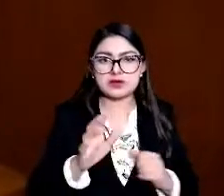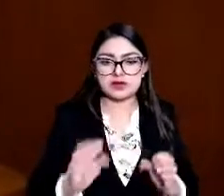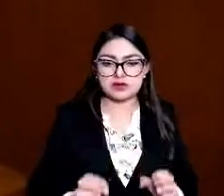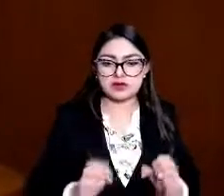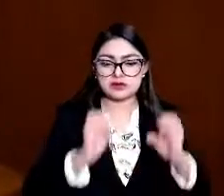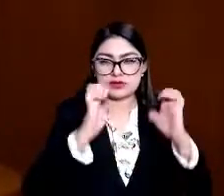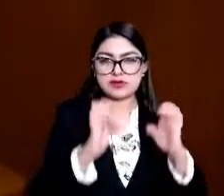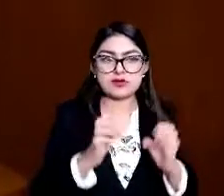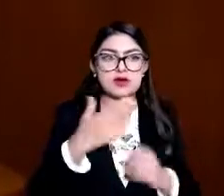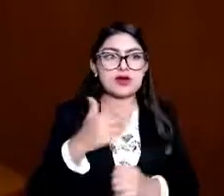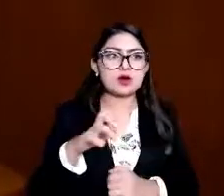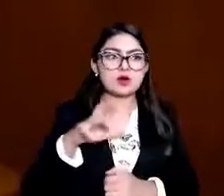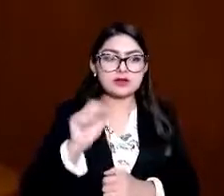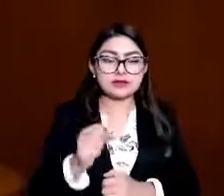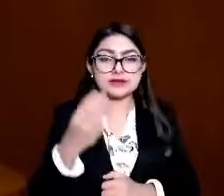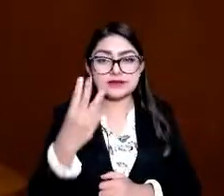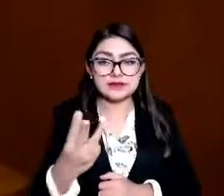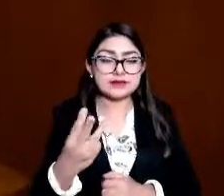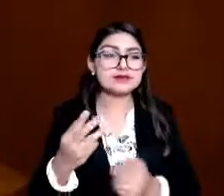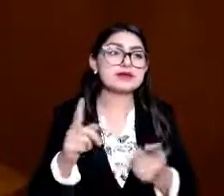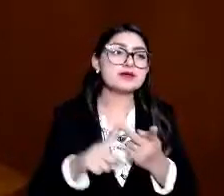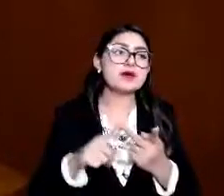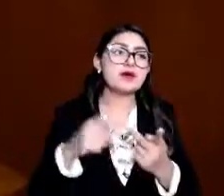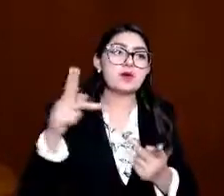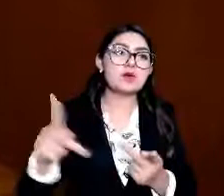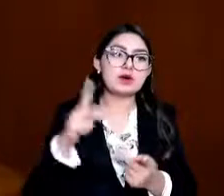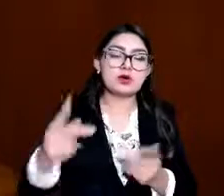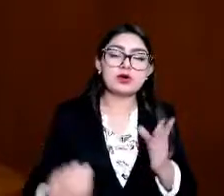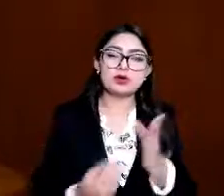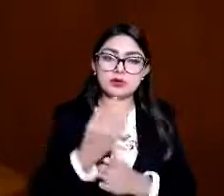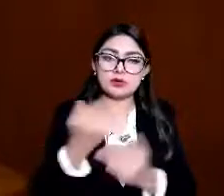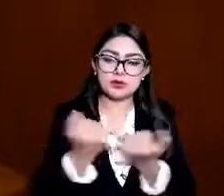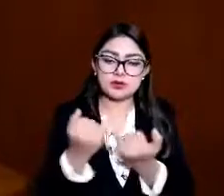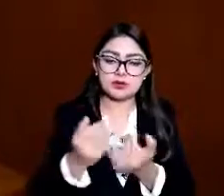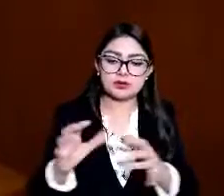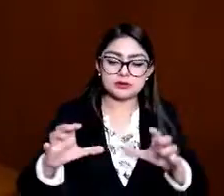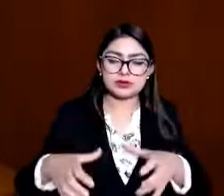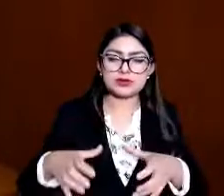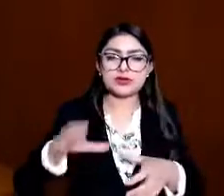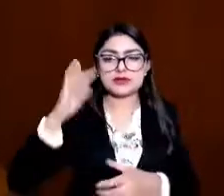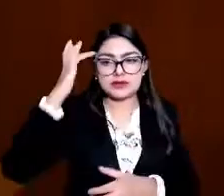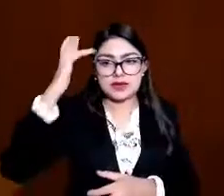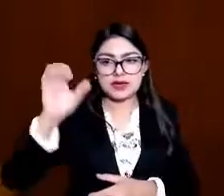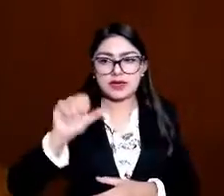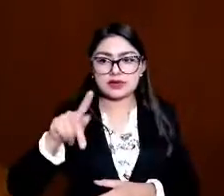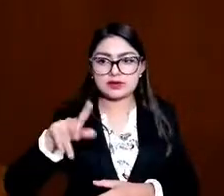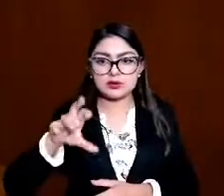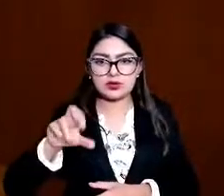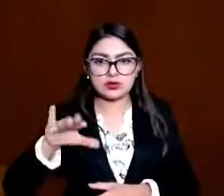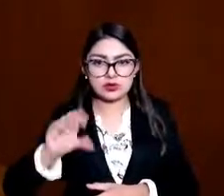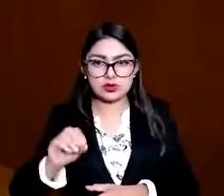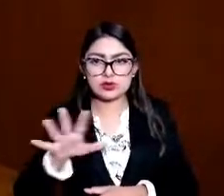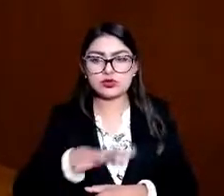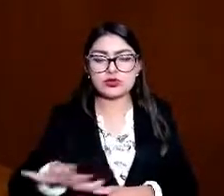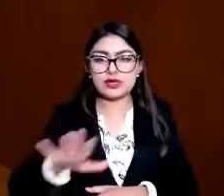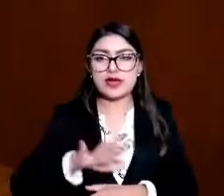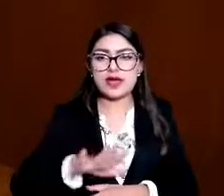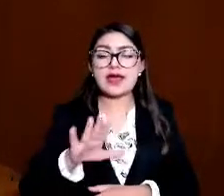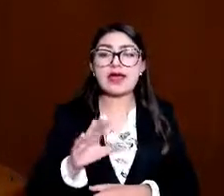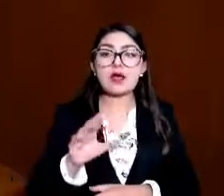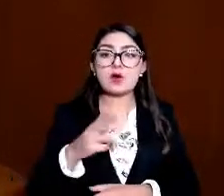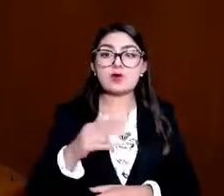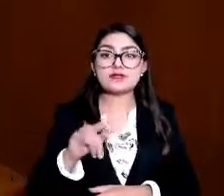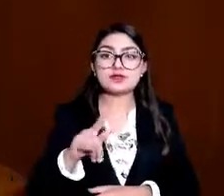Pueblo Nuevo, la colonia San Antonio de la comunidad de San Marcos Huistoco. Dos, de manera inmediata se tiene